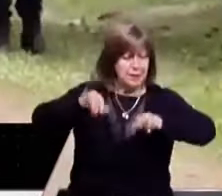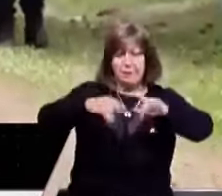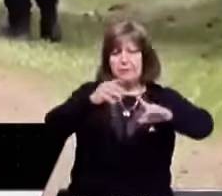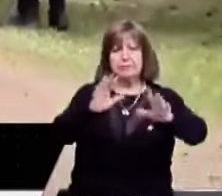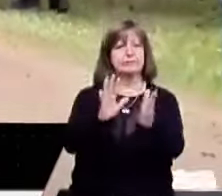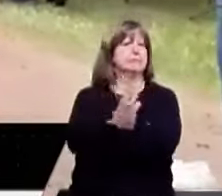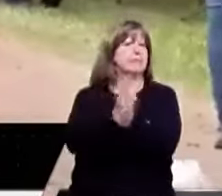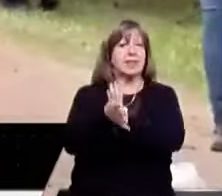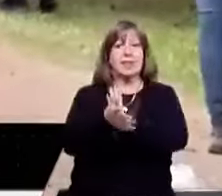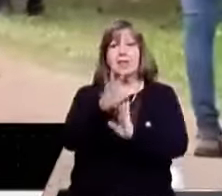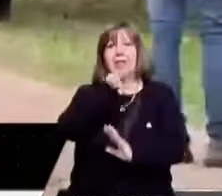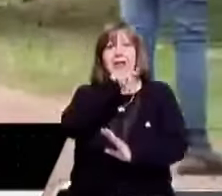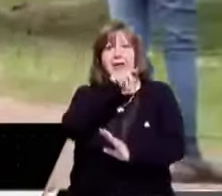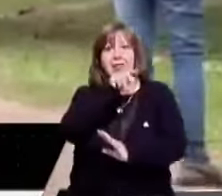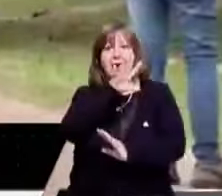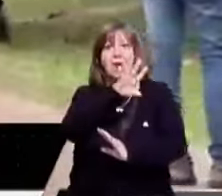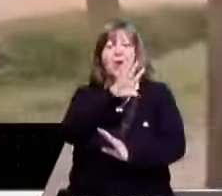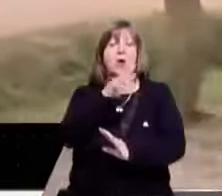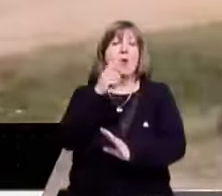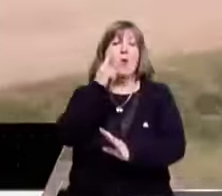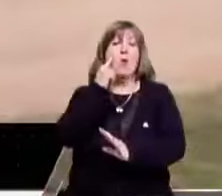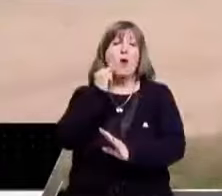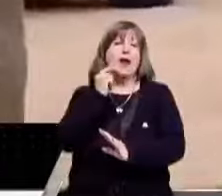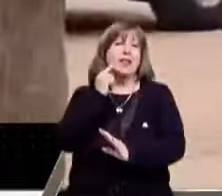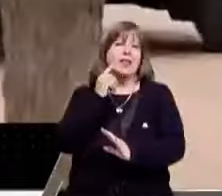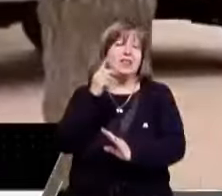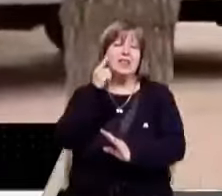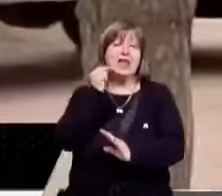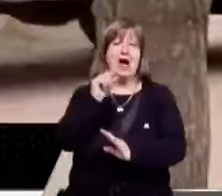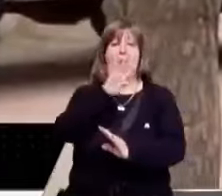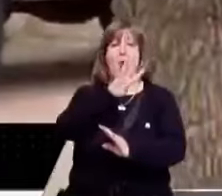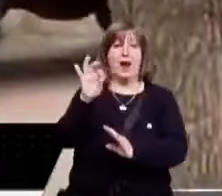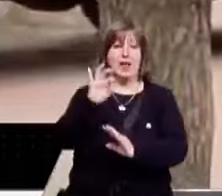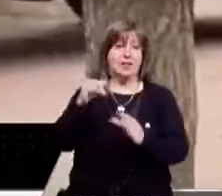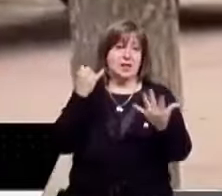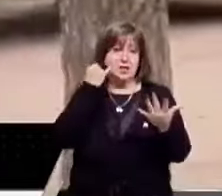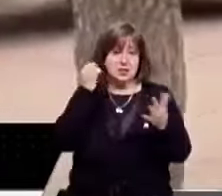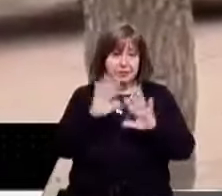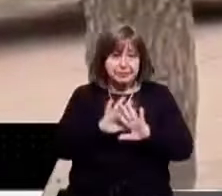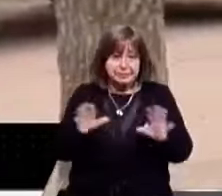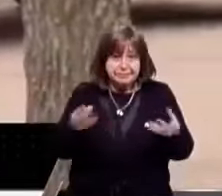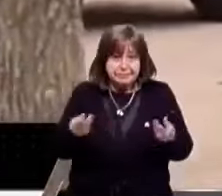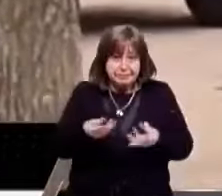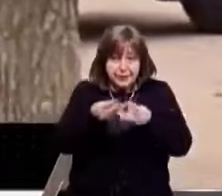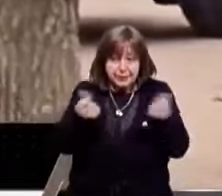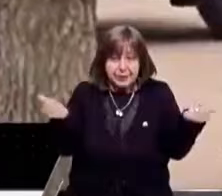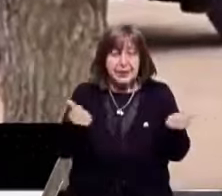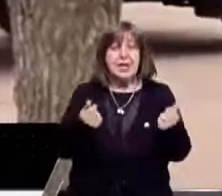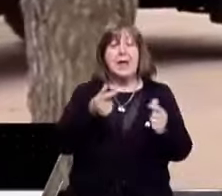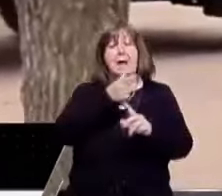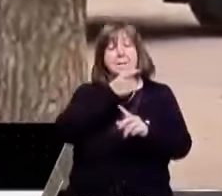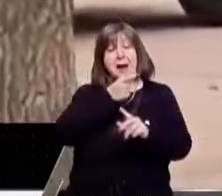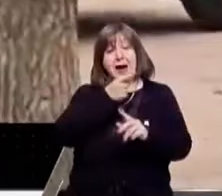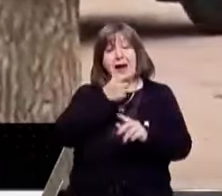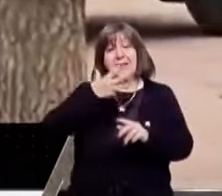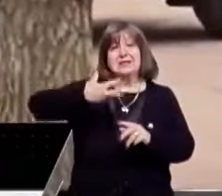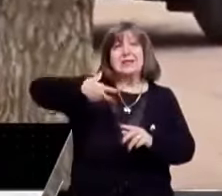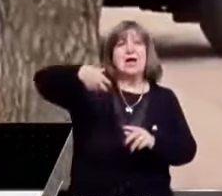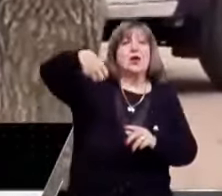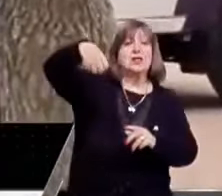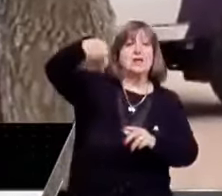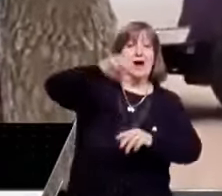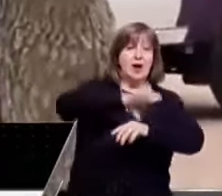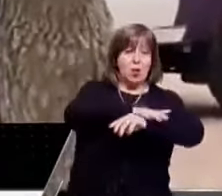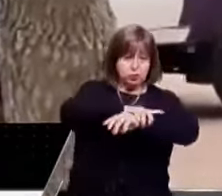principio, la hipótesis que más fuerza tomaba desde que se inició esta causa es la de trata de personas.